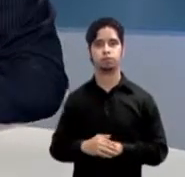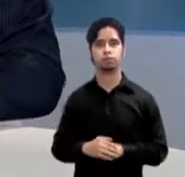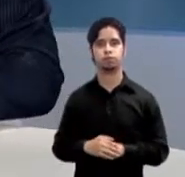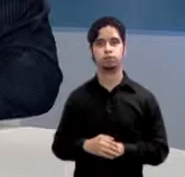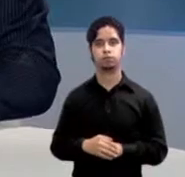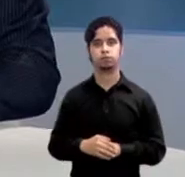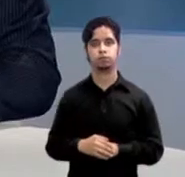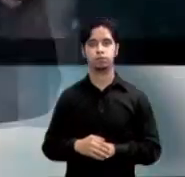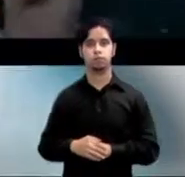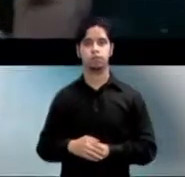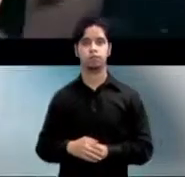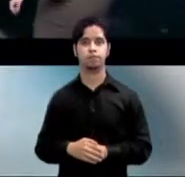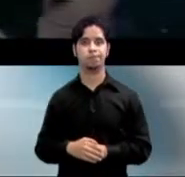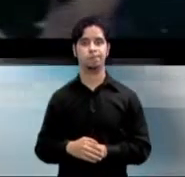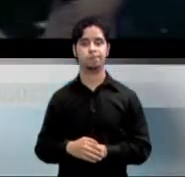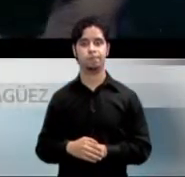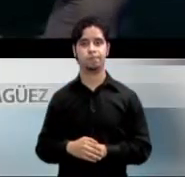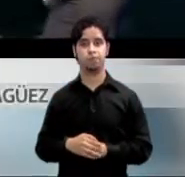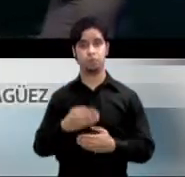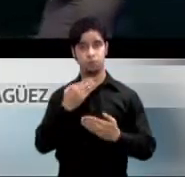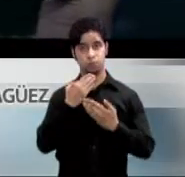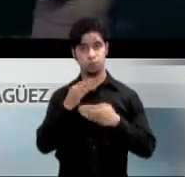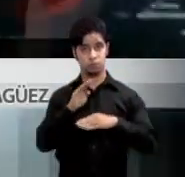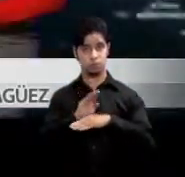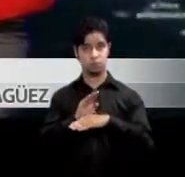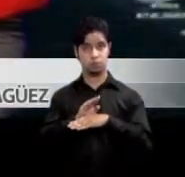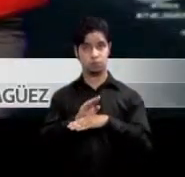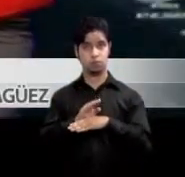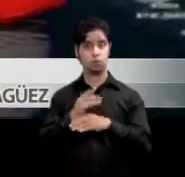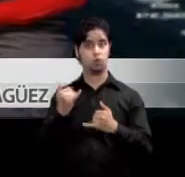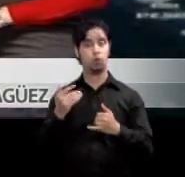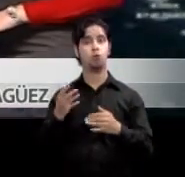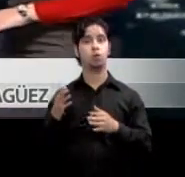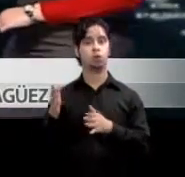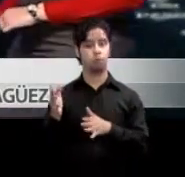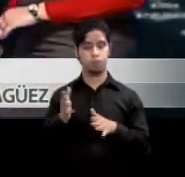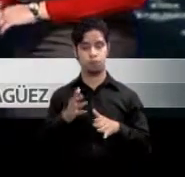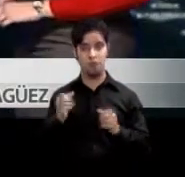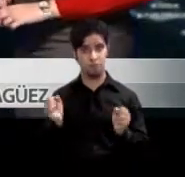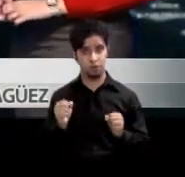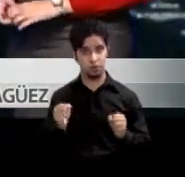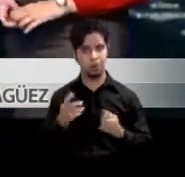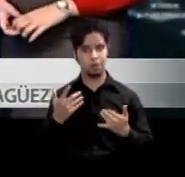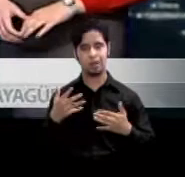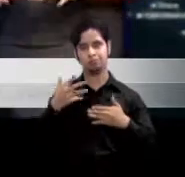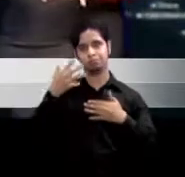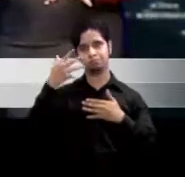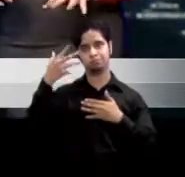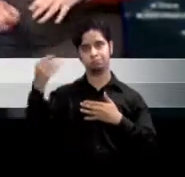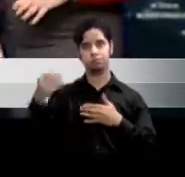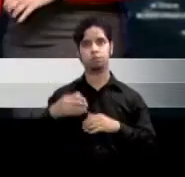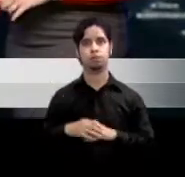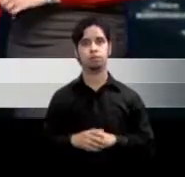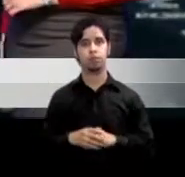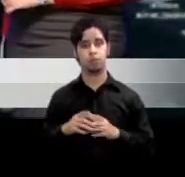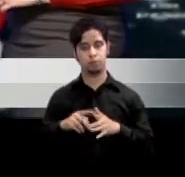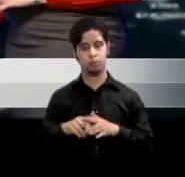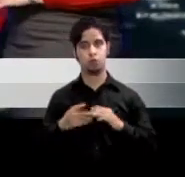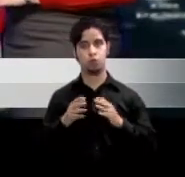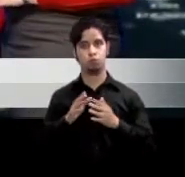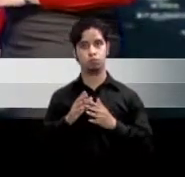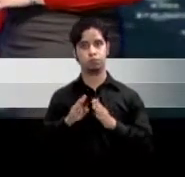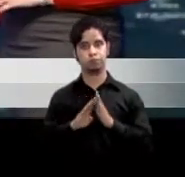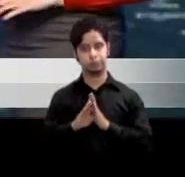Mayagüez. Buenas tardes. El frente frío que tuvimos en nuestra cercanía se aleja y permitió el desarrollo de una débil vaguada. Aguaceros